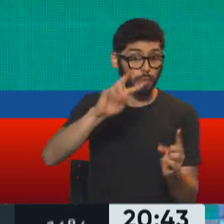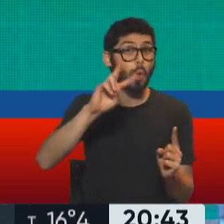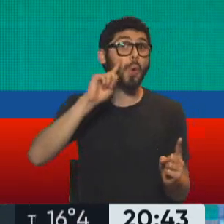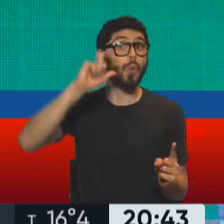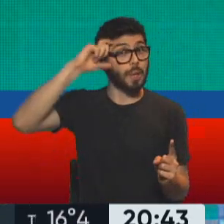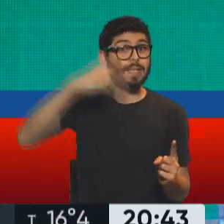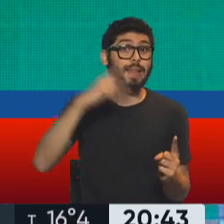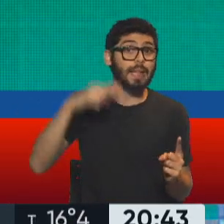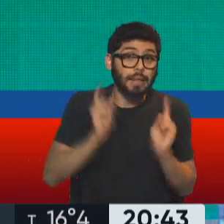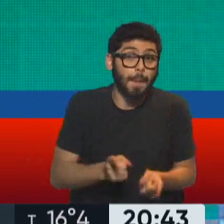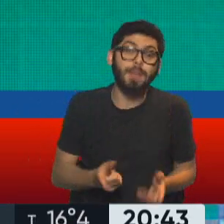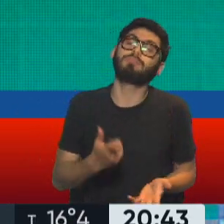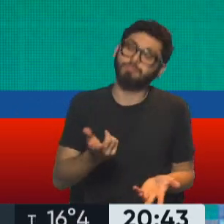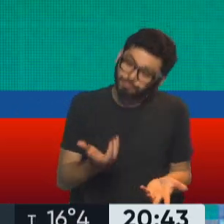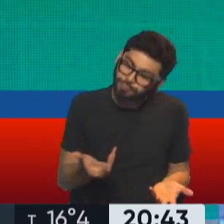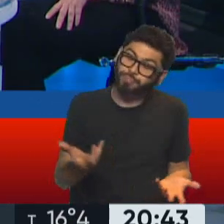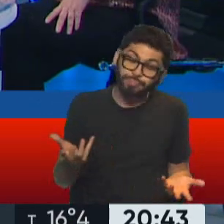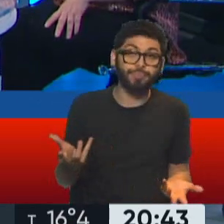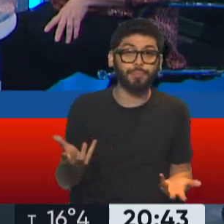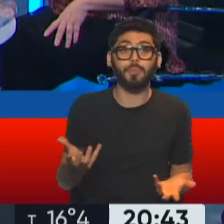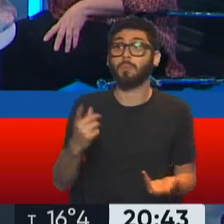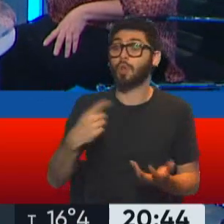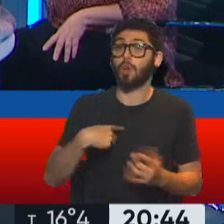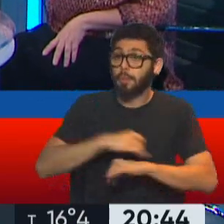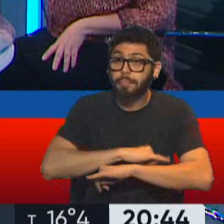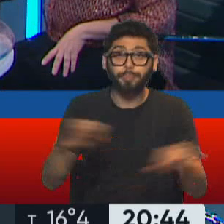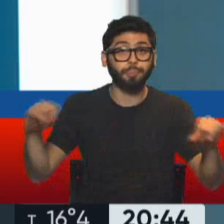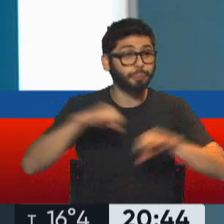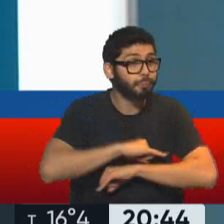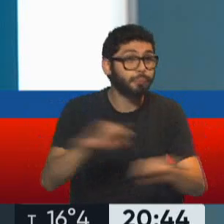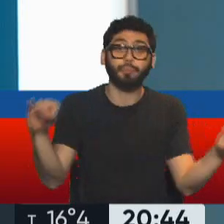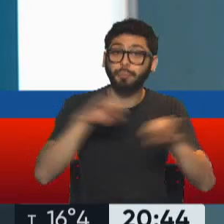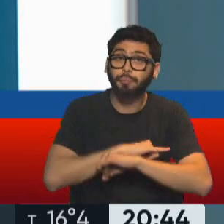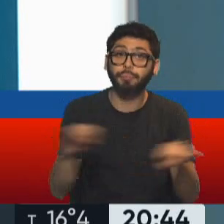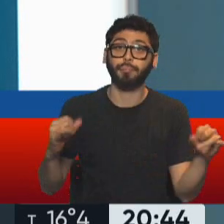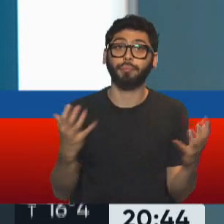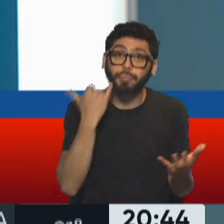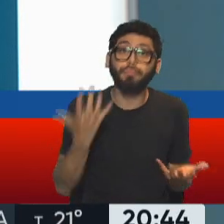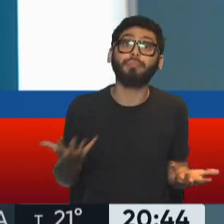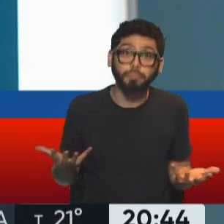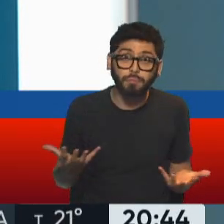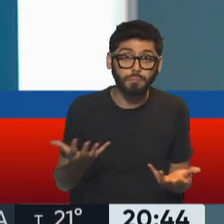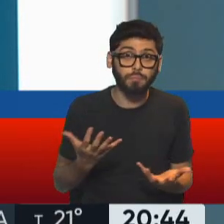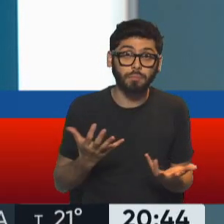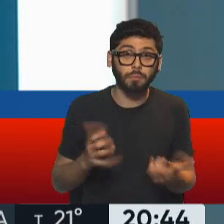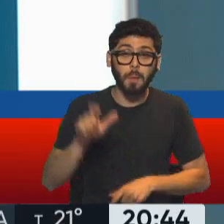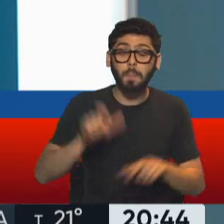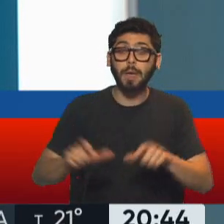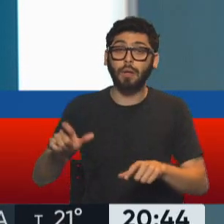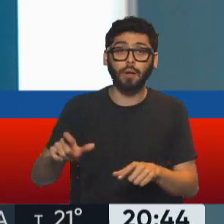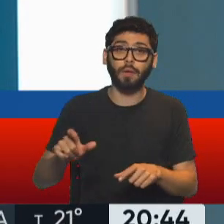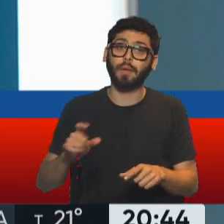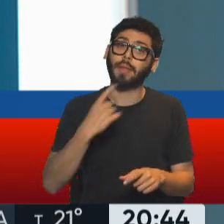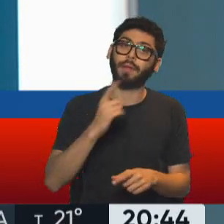Allí estaba Vicentín también. Lo increíble es que lo decís, y sin embargo mucha gente cree todavía que